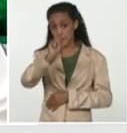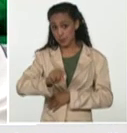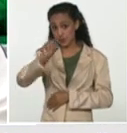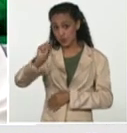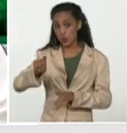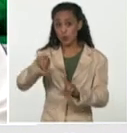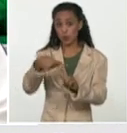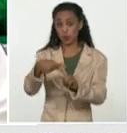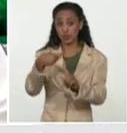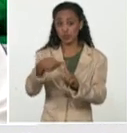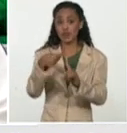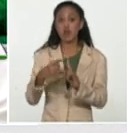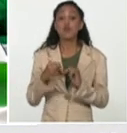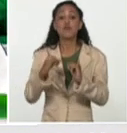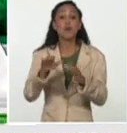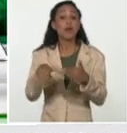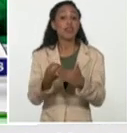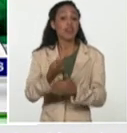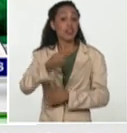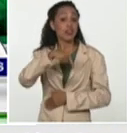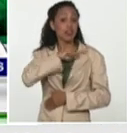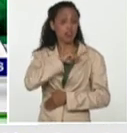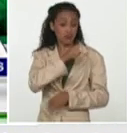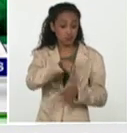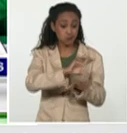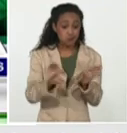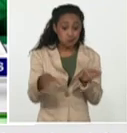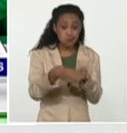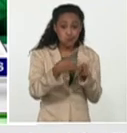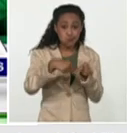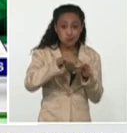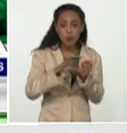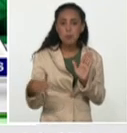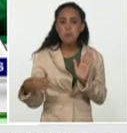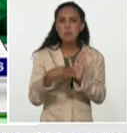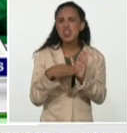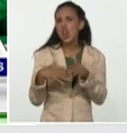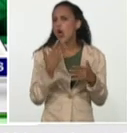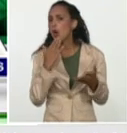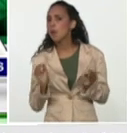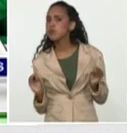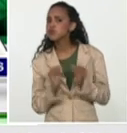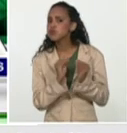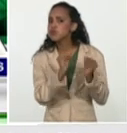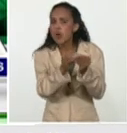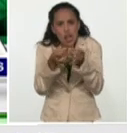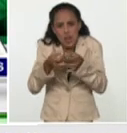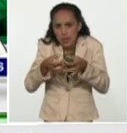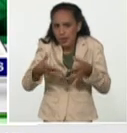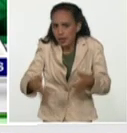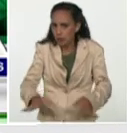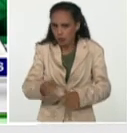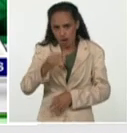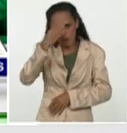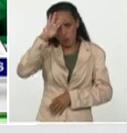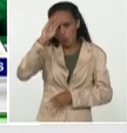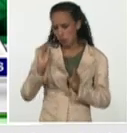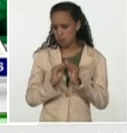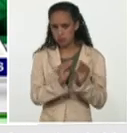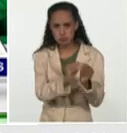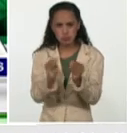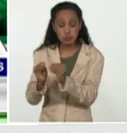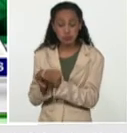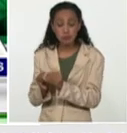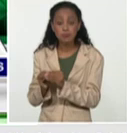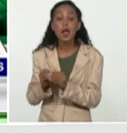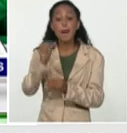el día de ayer, 1.000 fueron producto de la transmisión autóctona en nuestro país y